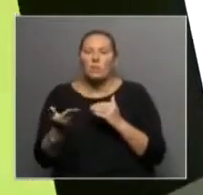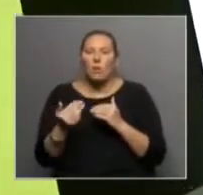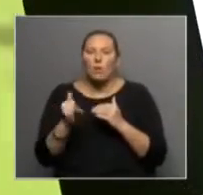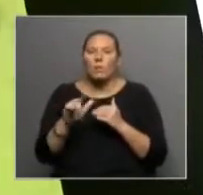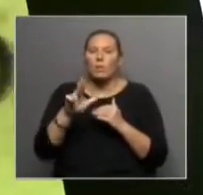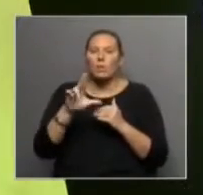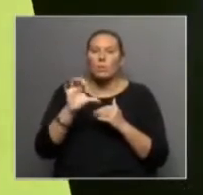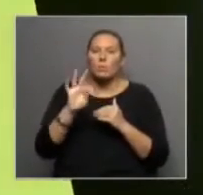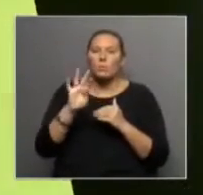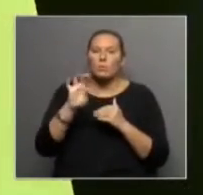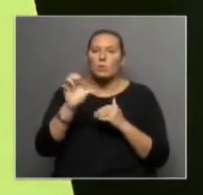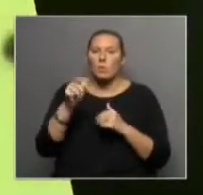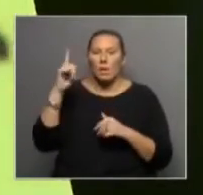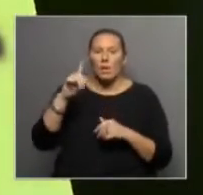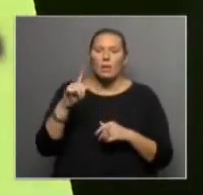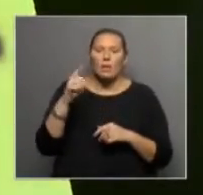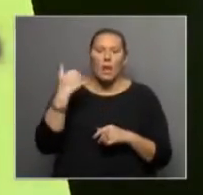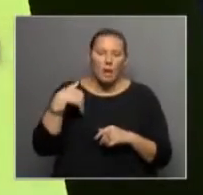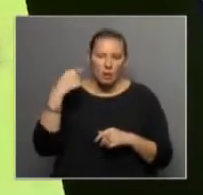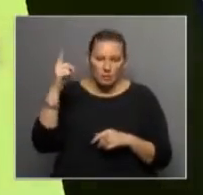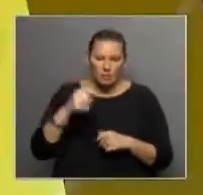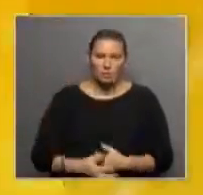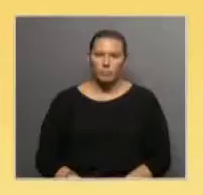se emite en Telefe en la República Argentina.